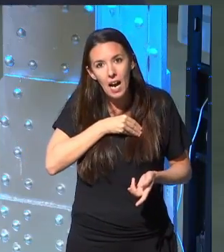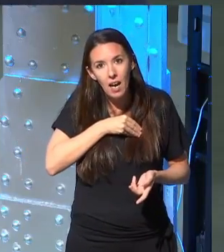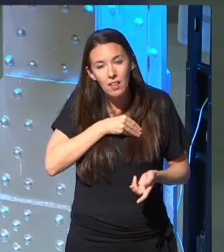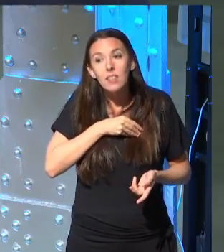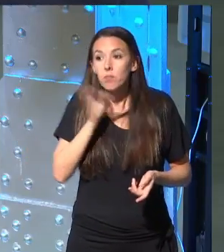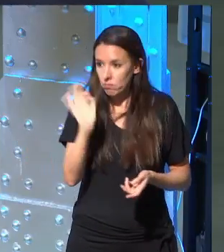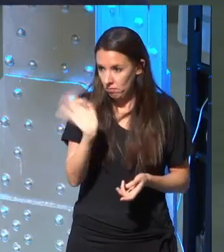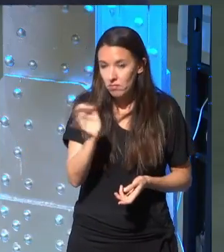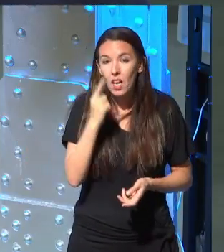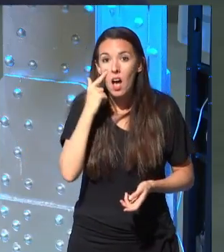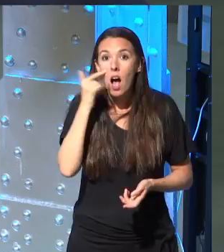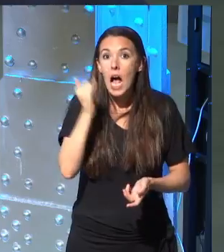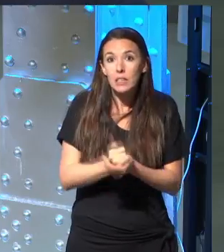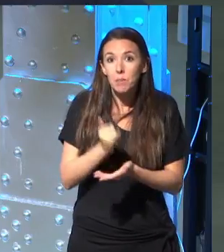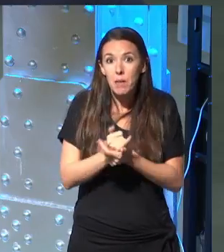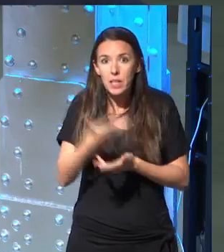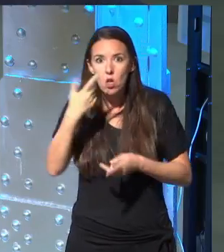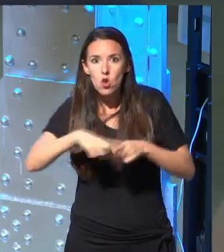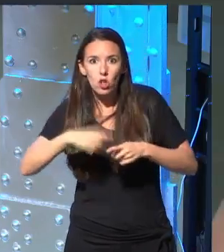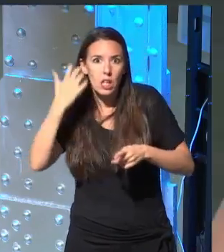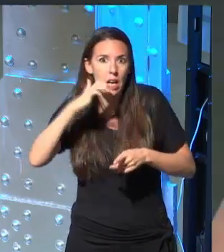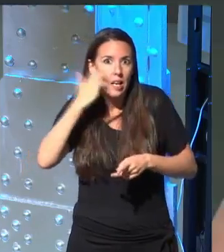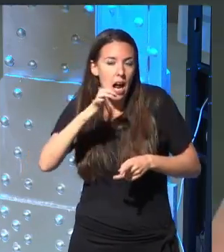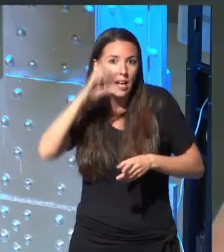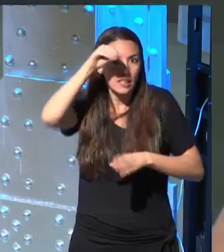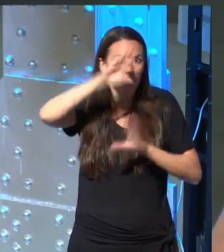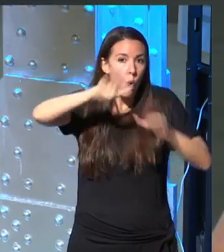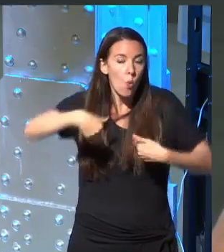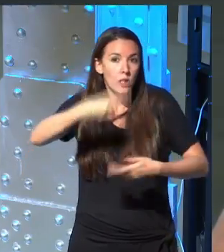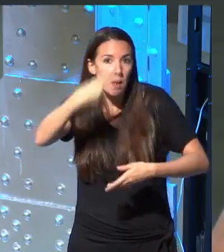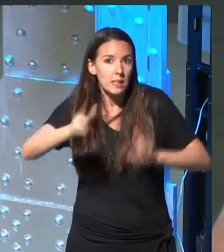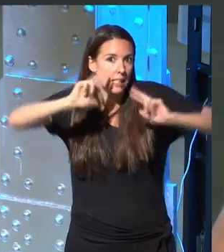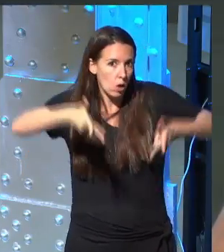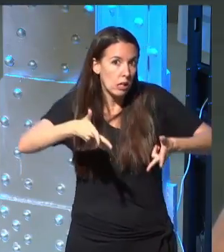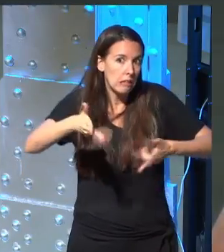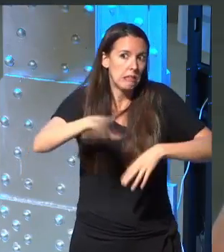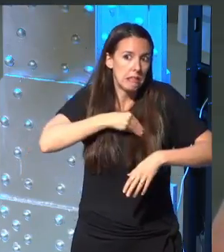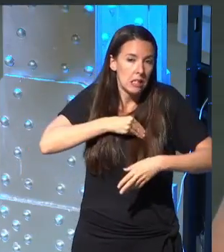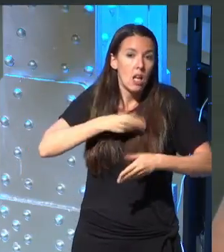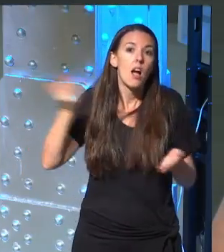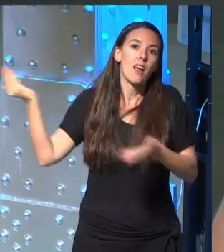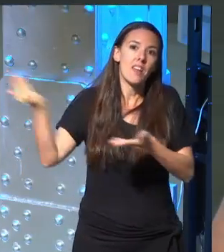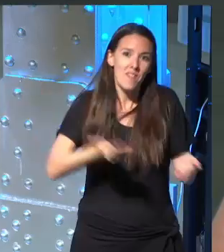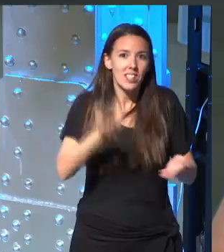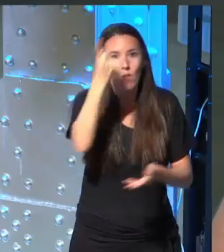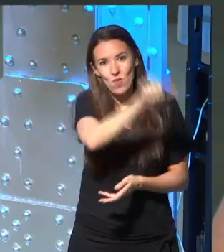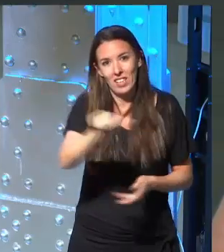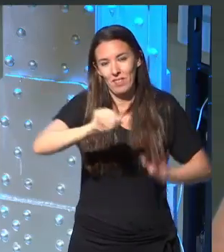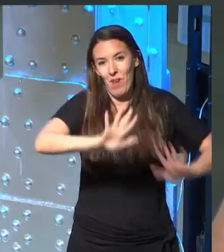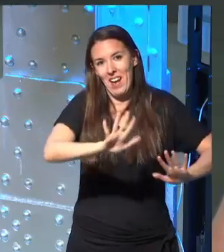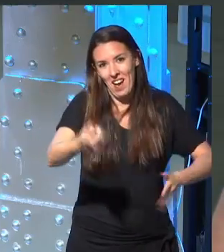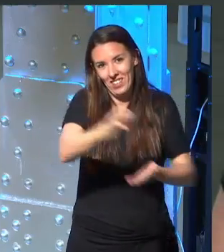eso es cierto, que haya experimentado fenómenos paranormales en su última visita a nuestro hotel. Y bueno, nos han invitado a una semana